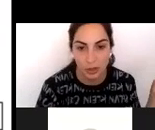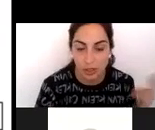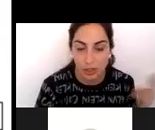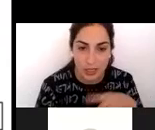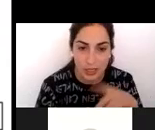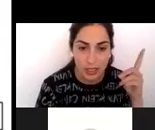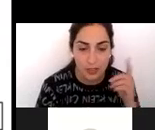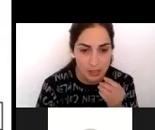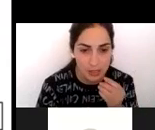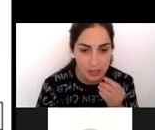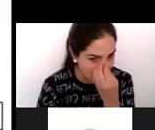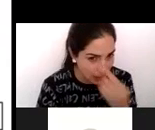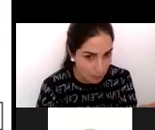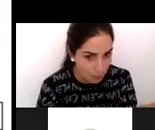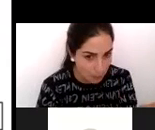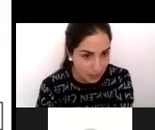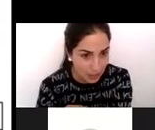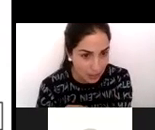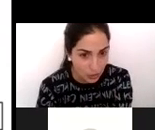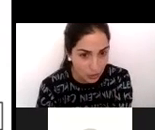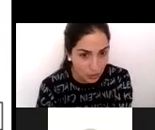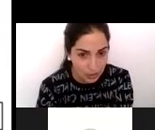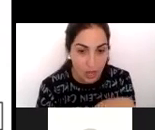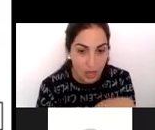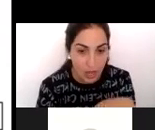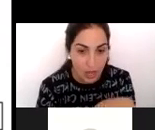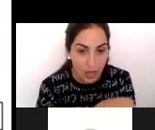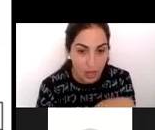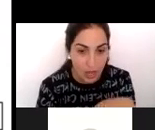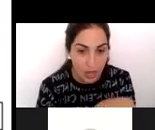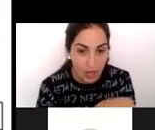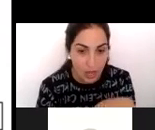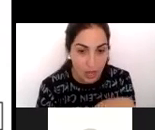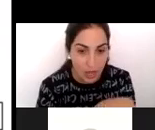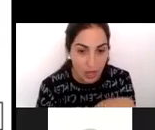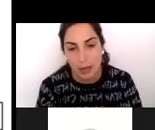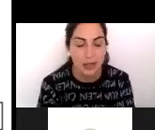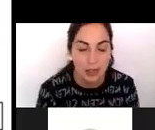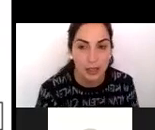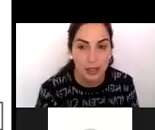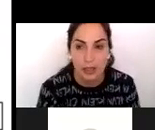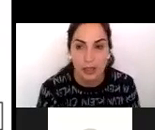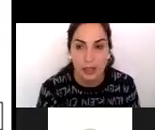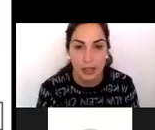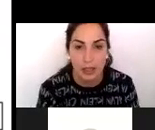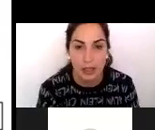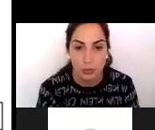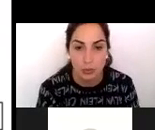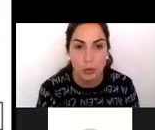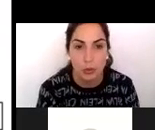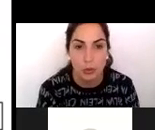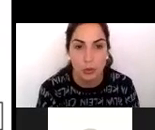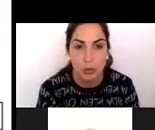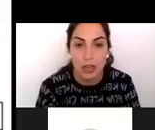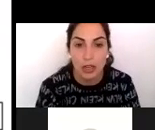Porque hay dos noticias que están evidenciadas, ya que las partes de abajo que están rojos alude a la parte ahí de también de, de, de, del